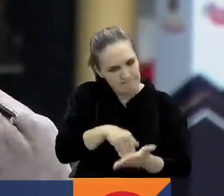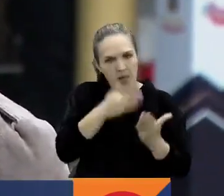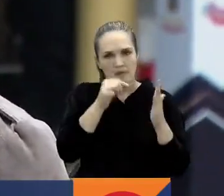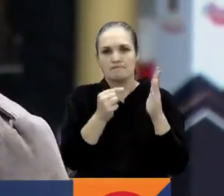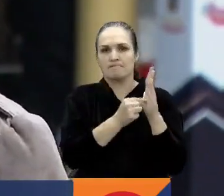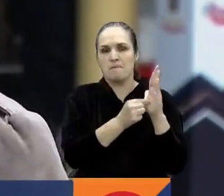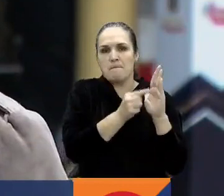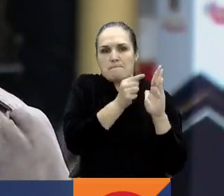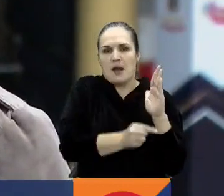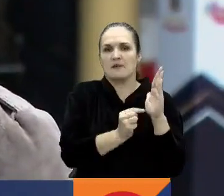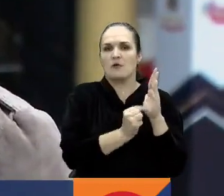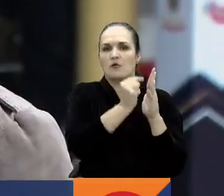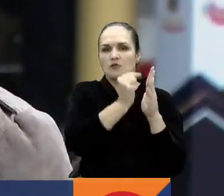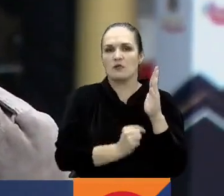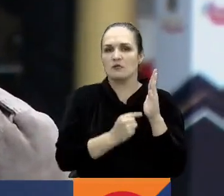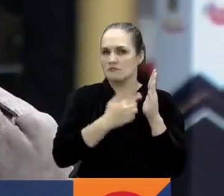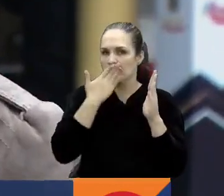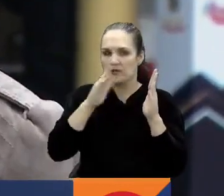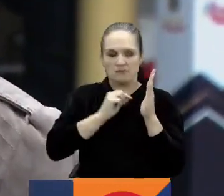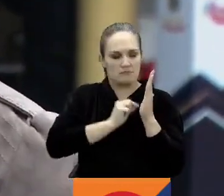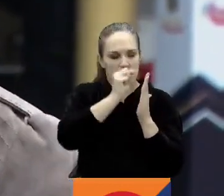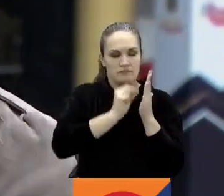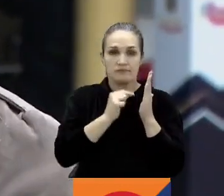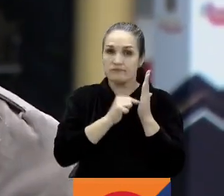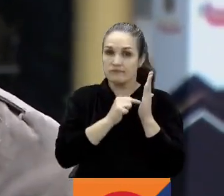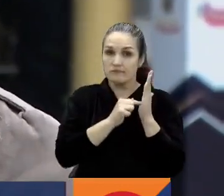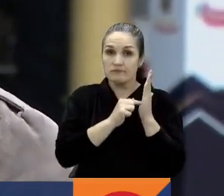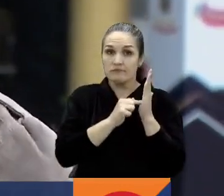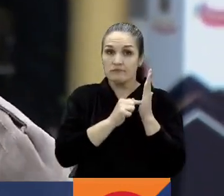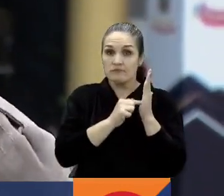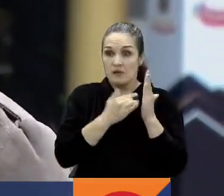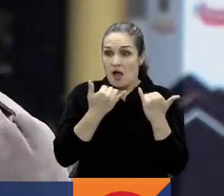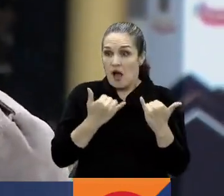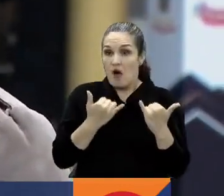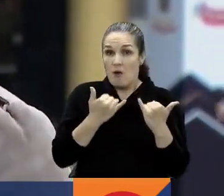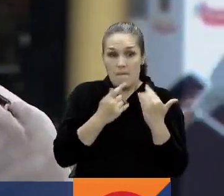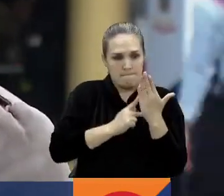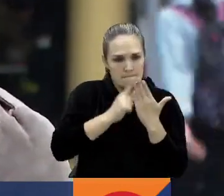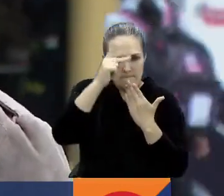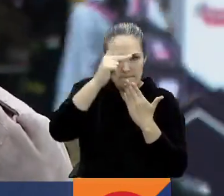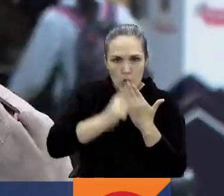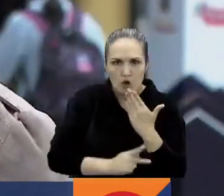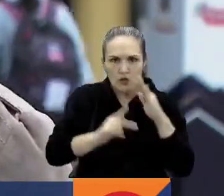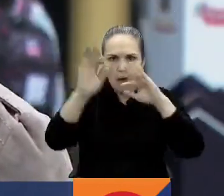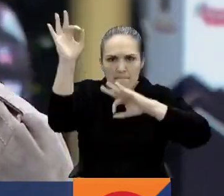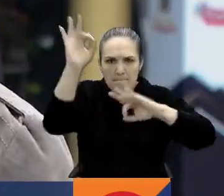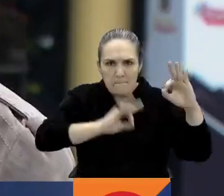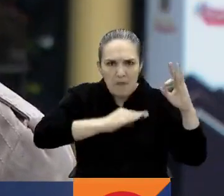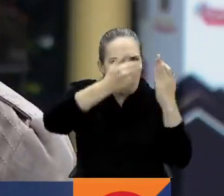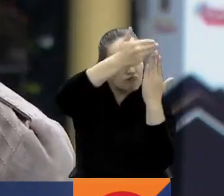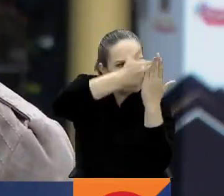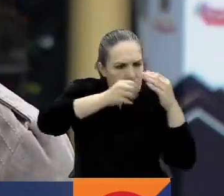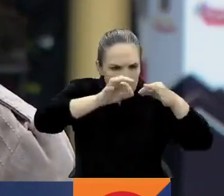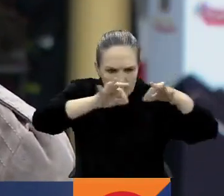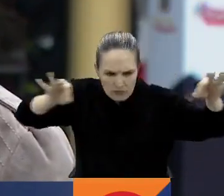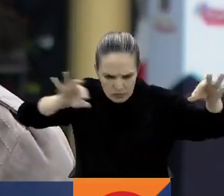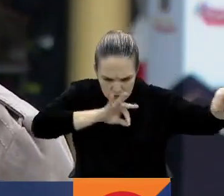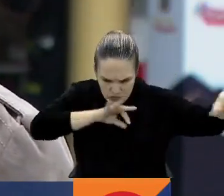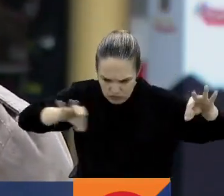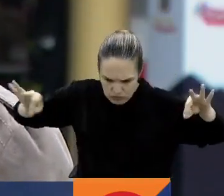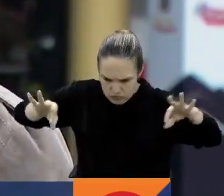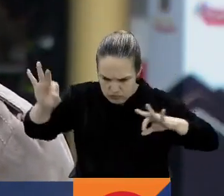está suscrito la obra está todo el proyecto está en una ejecución del orden del